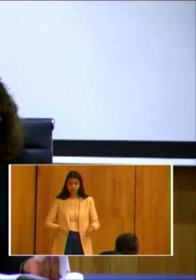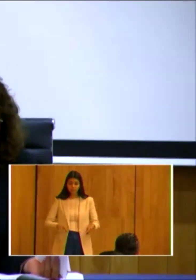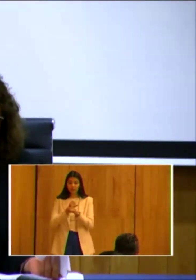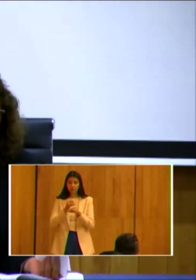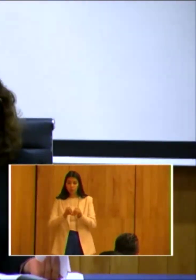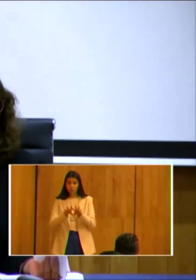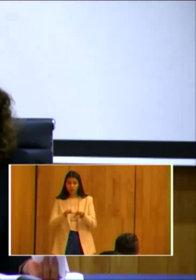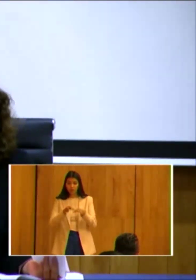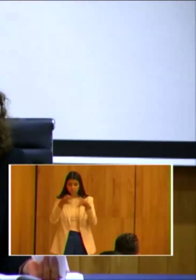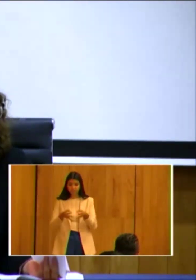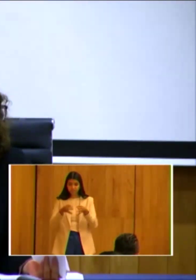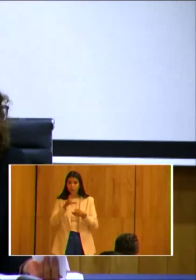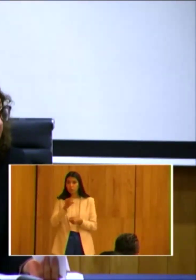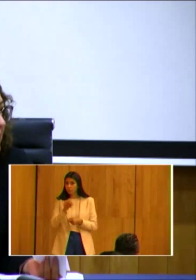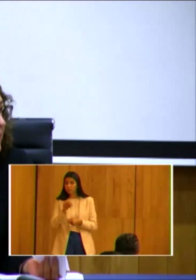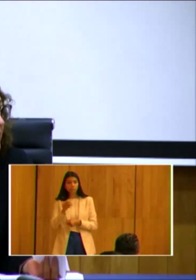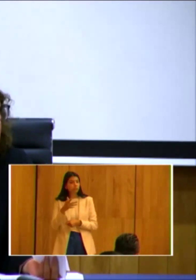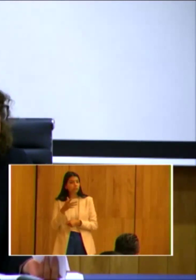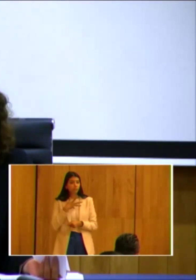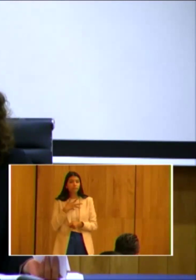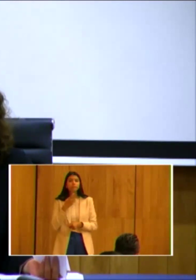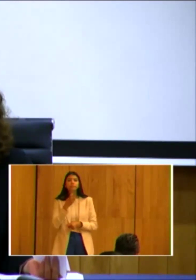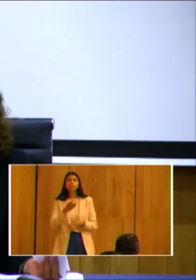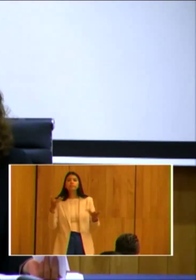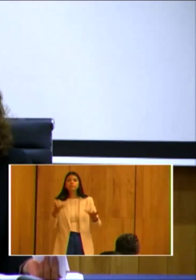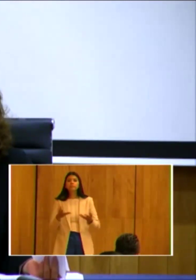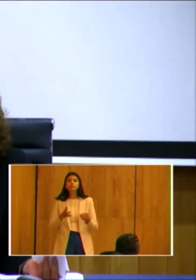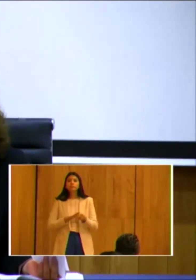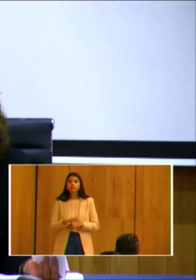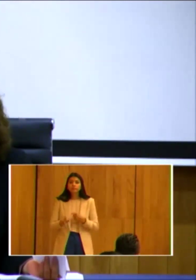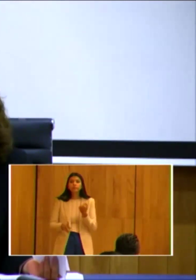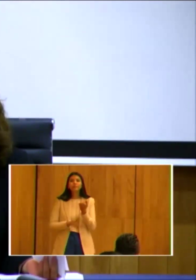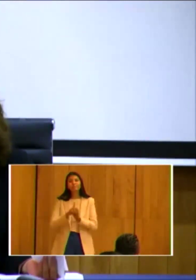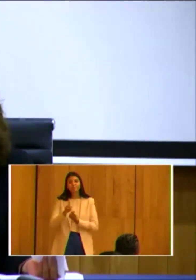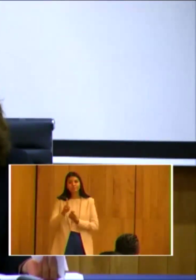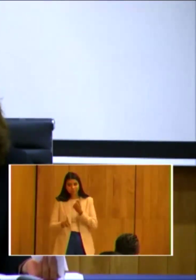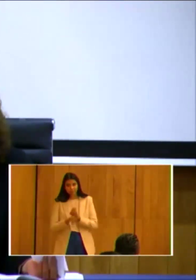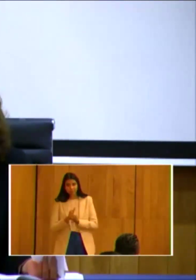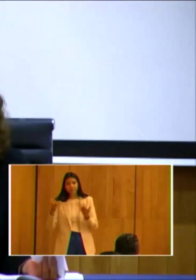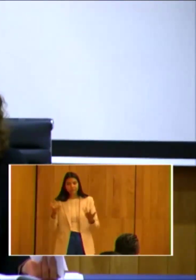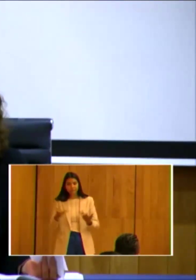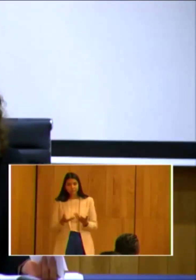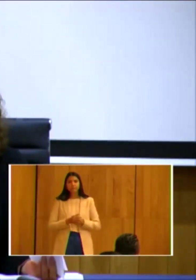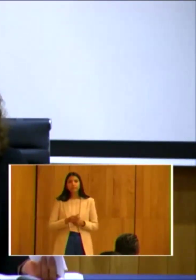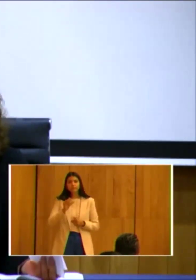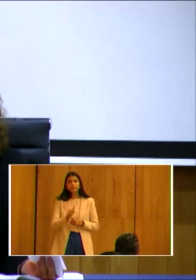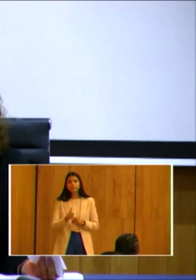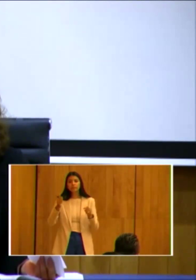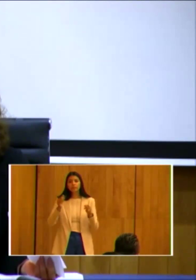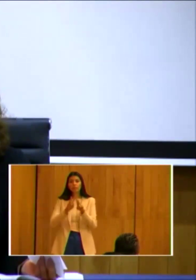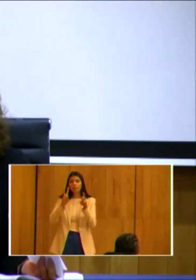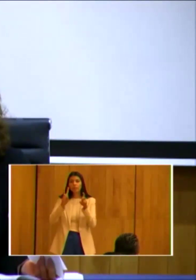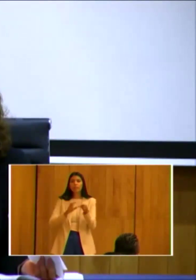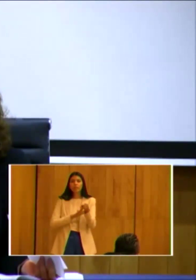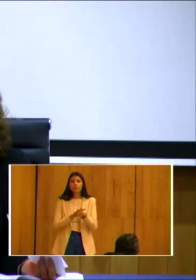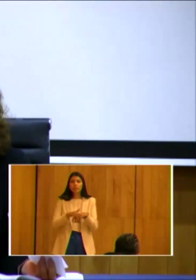la información, no la obtiene y eso genera problemas. Y el otro